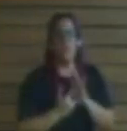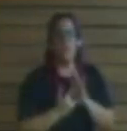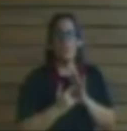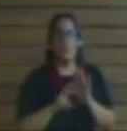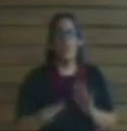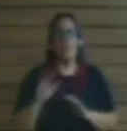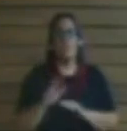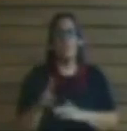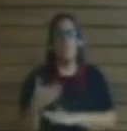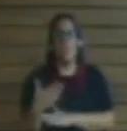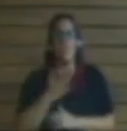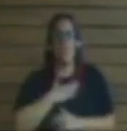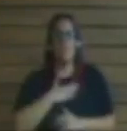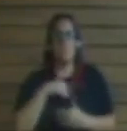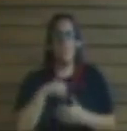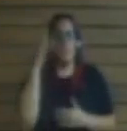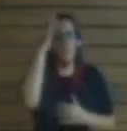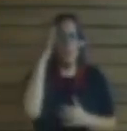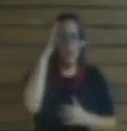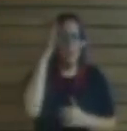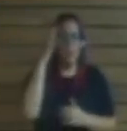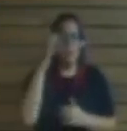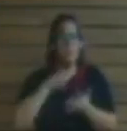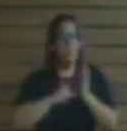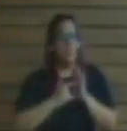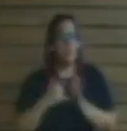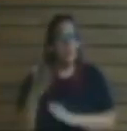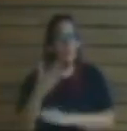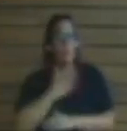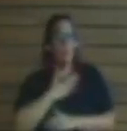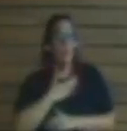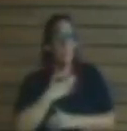nacionalista para Navarra, proyecto nacionalista que no quiere la mayoría de esta comunidad.